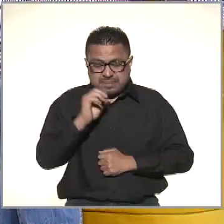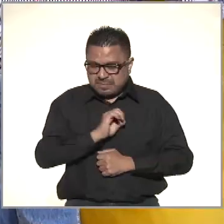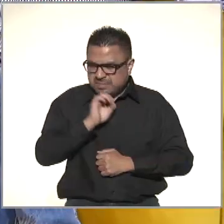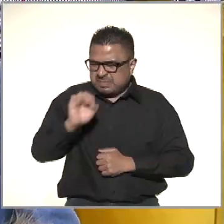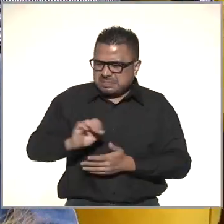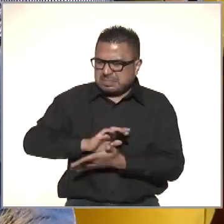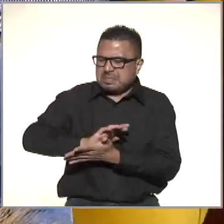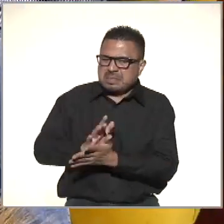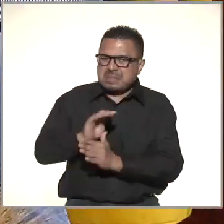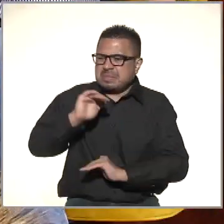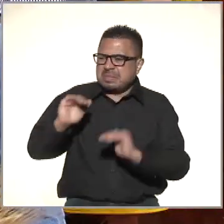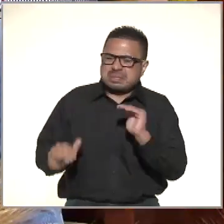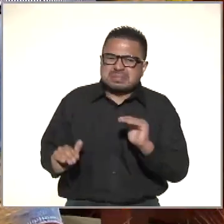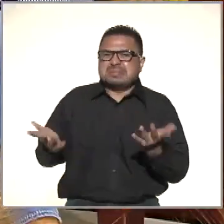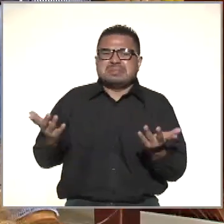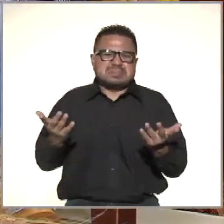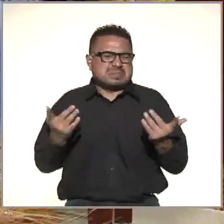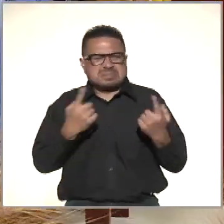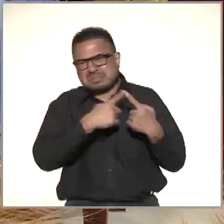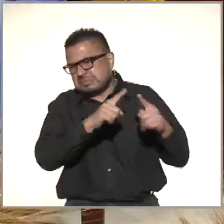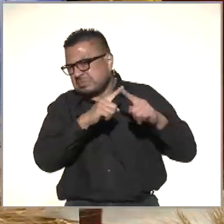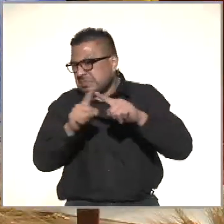clasista, discriminatorio, sexista,